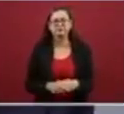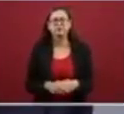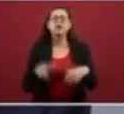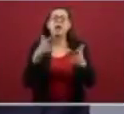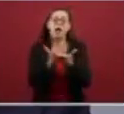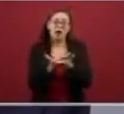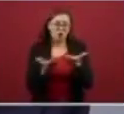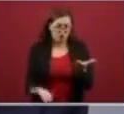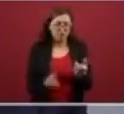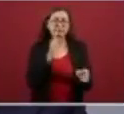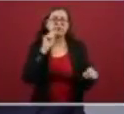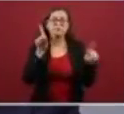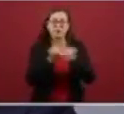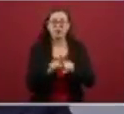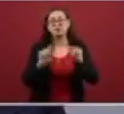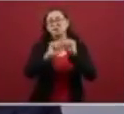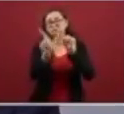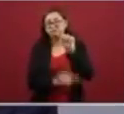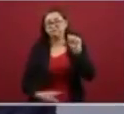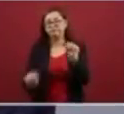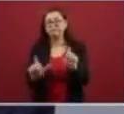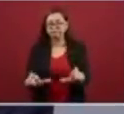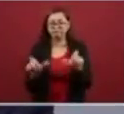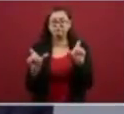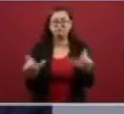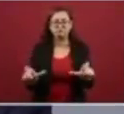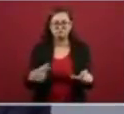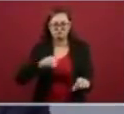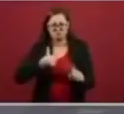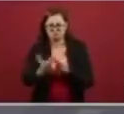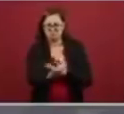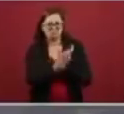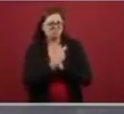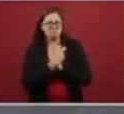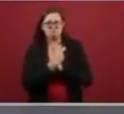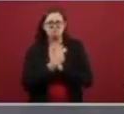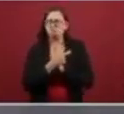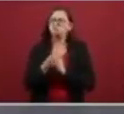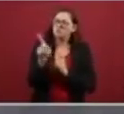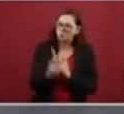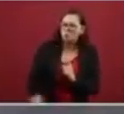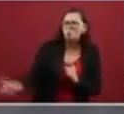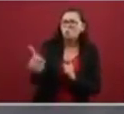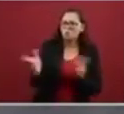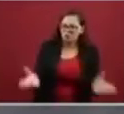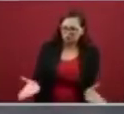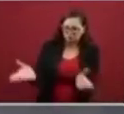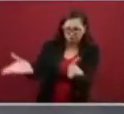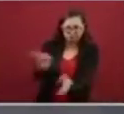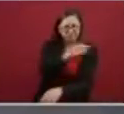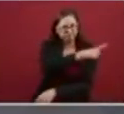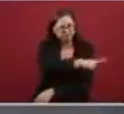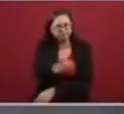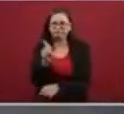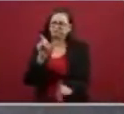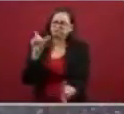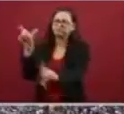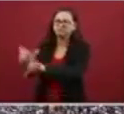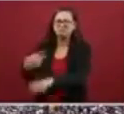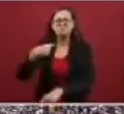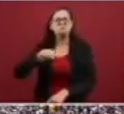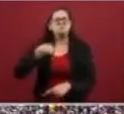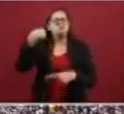Guardia Nacional para proteger al pueblo. Al presidente lo cuida la gente.